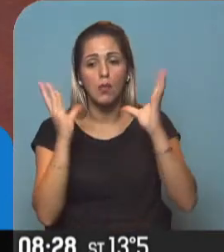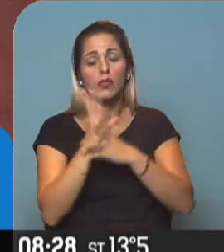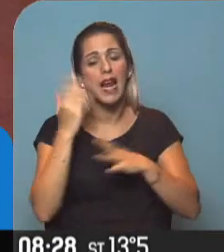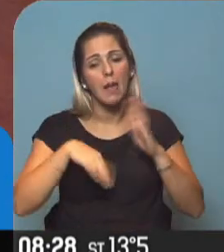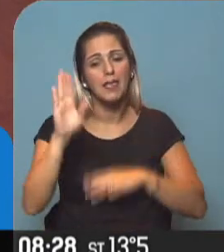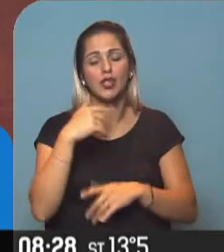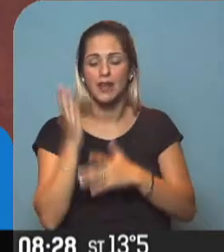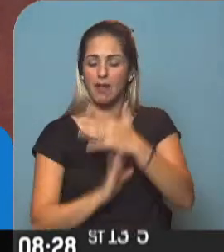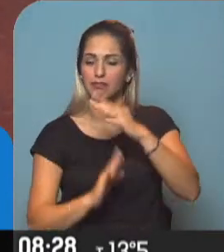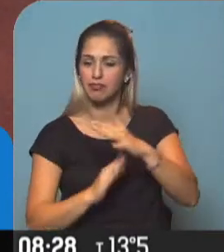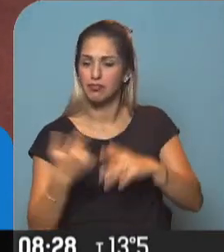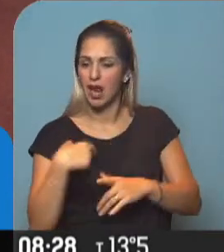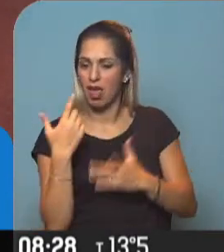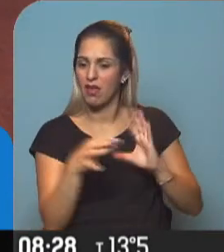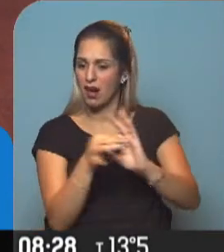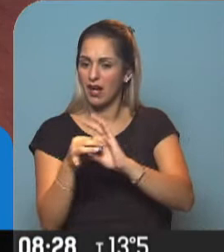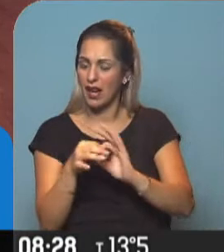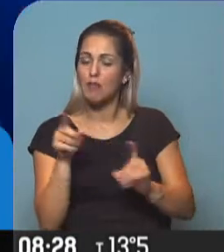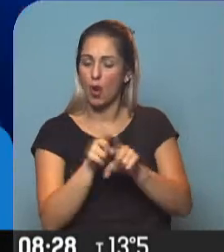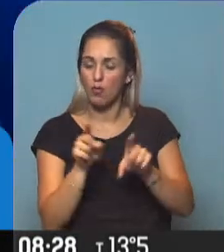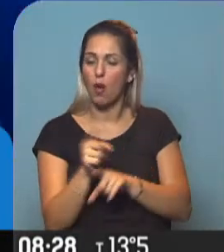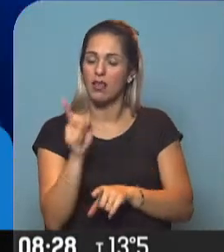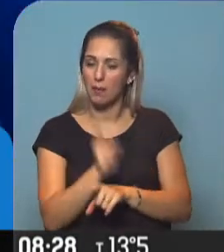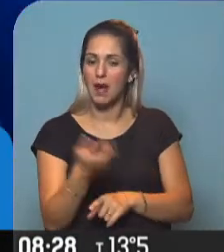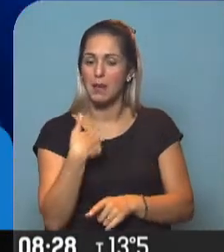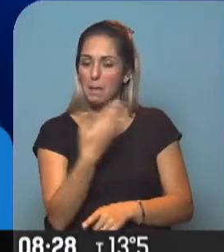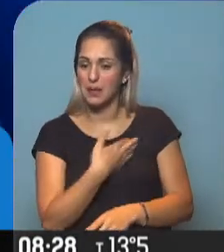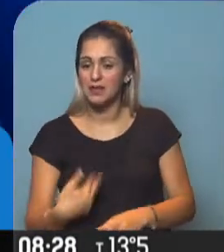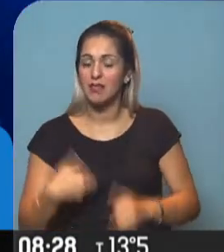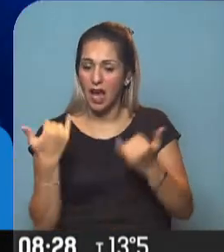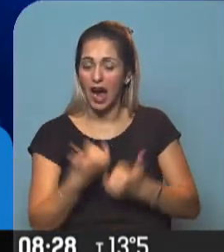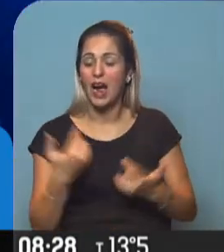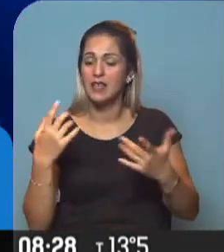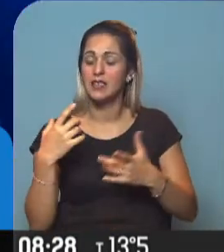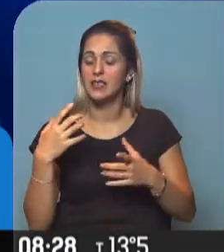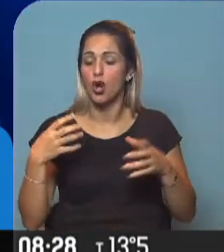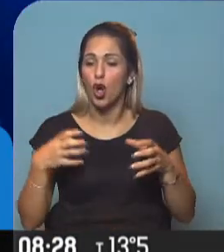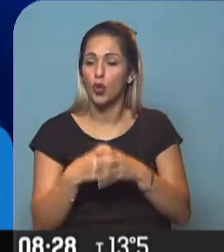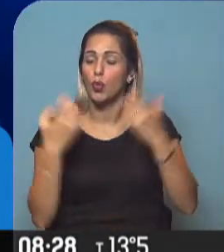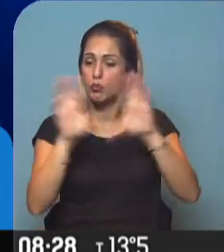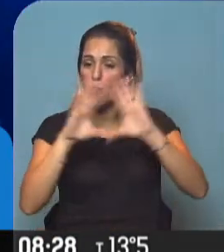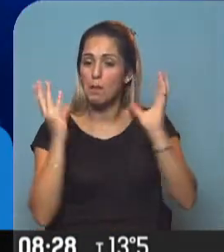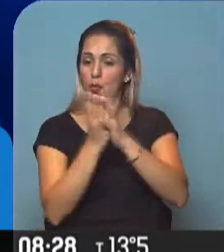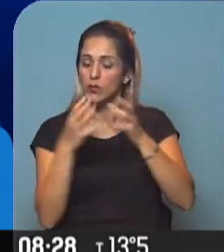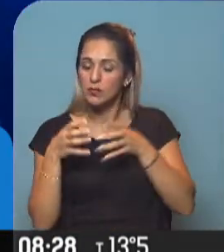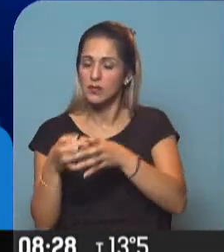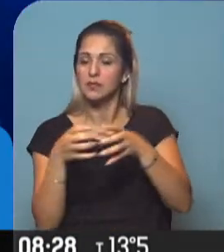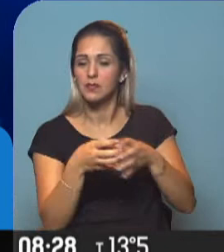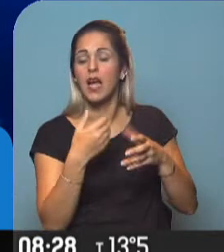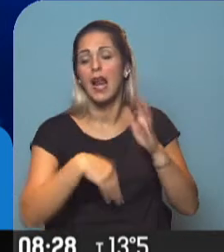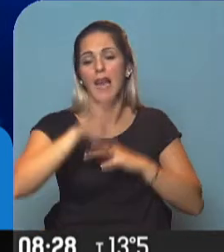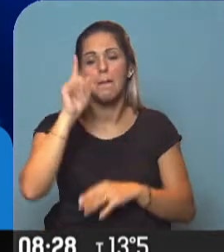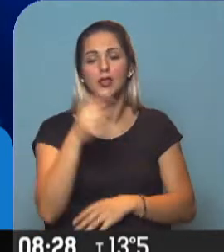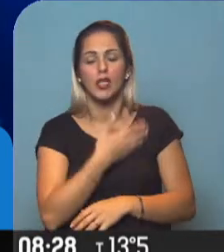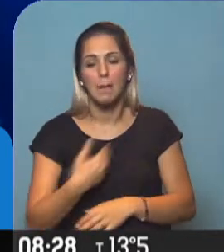sindicales argentinos son a su vez presidentes hay sindicatos mundiales hay varios sindicatos mundiales por rama la mayoría son